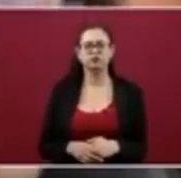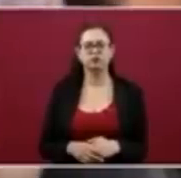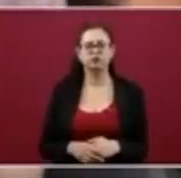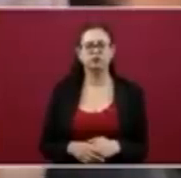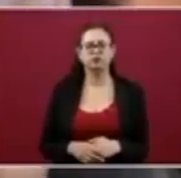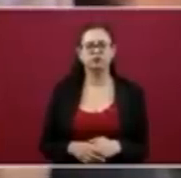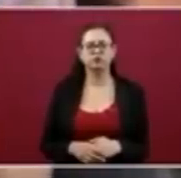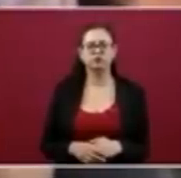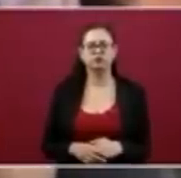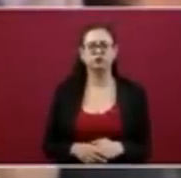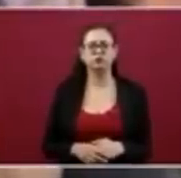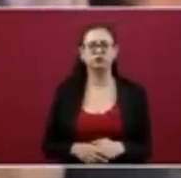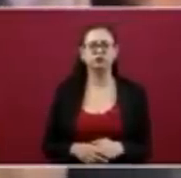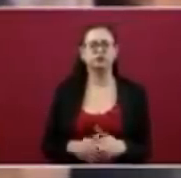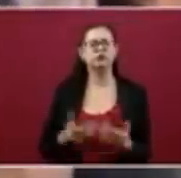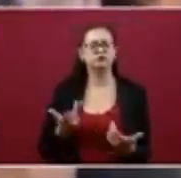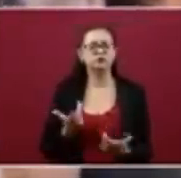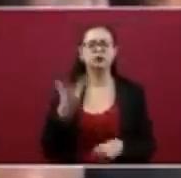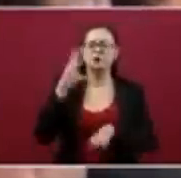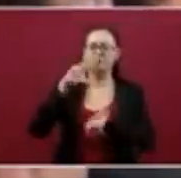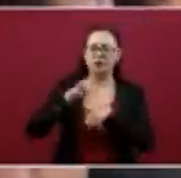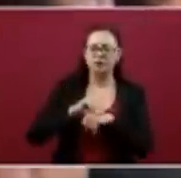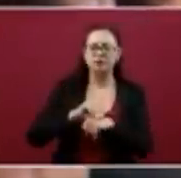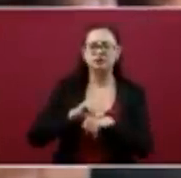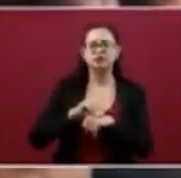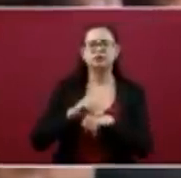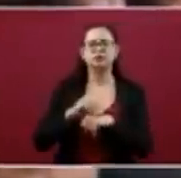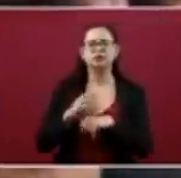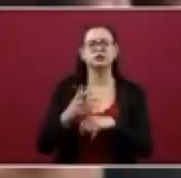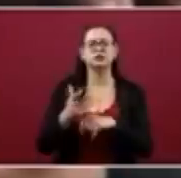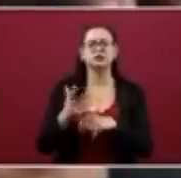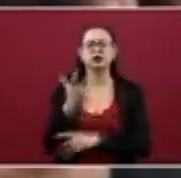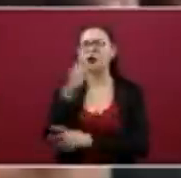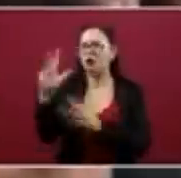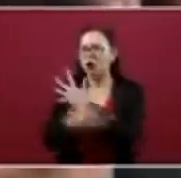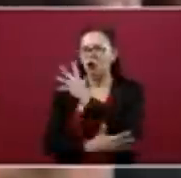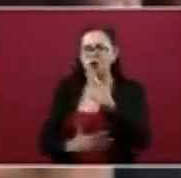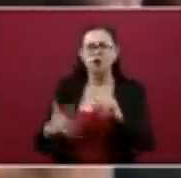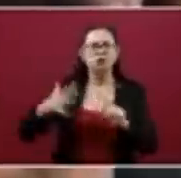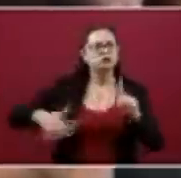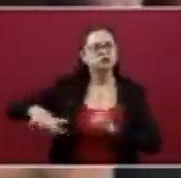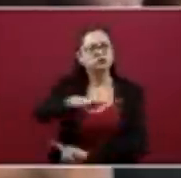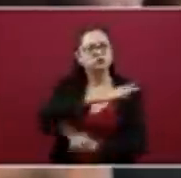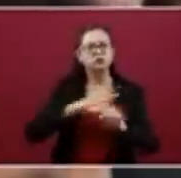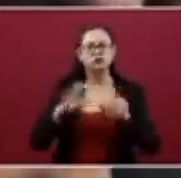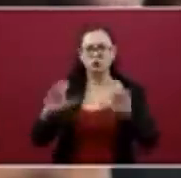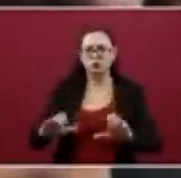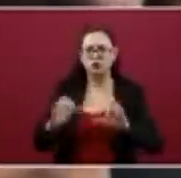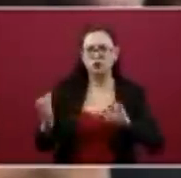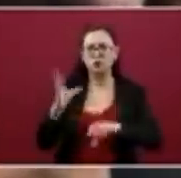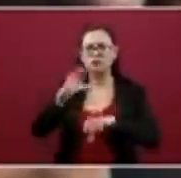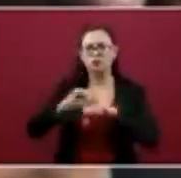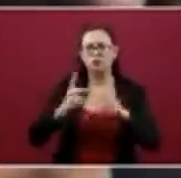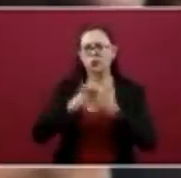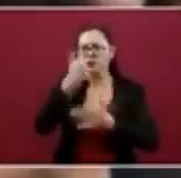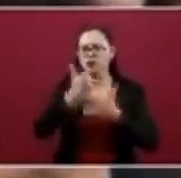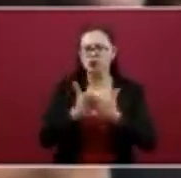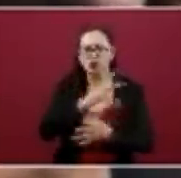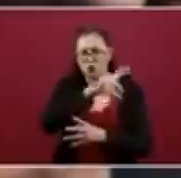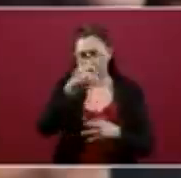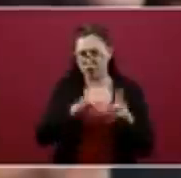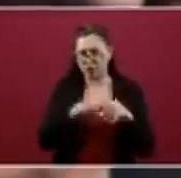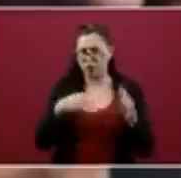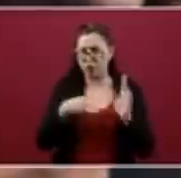las licencias, las constancias del medio ambiente y todo lo relacionado con este proyecto, y si además